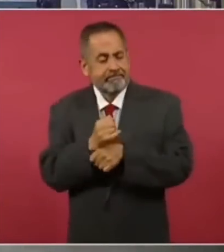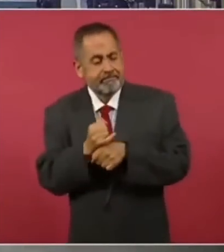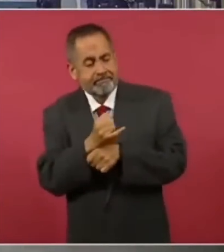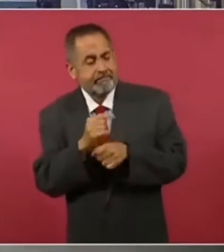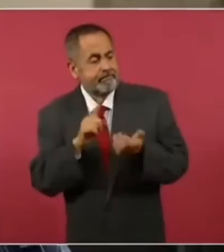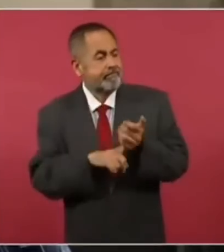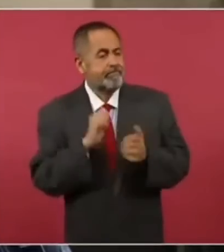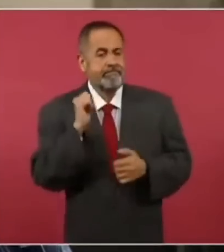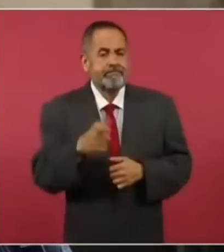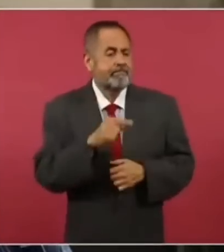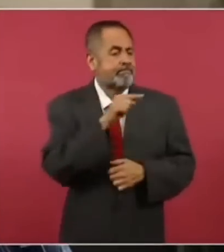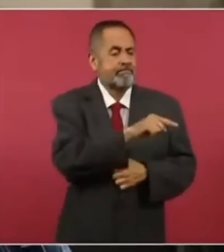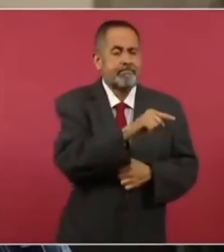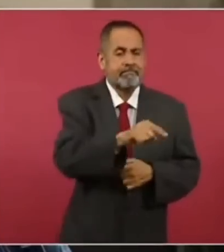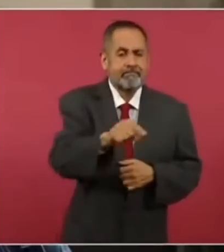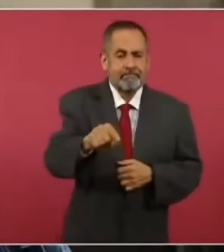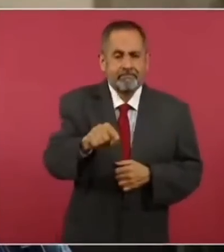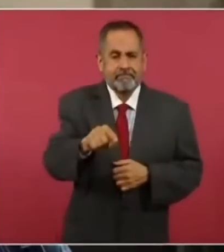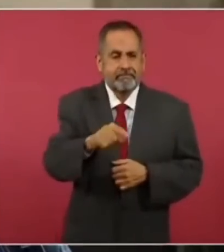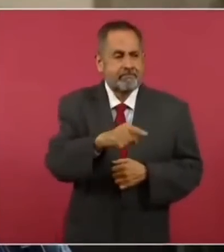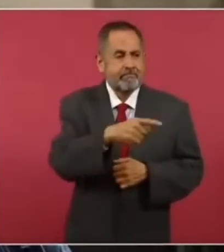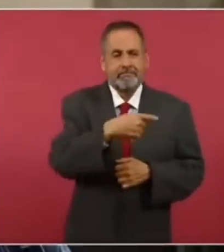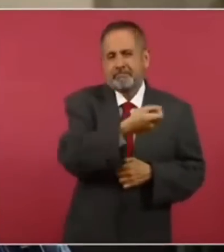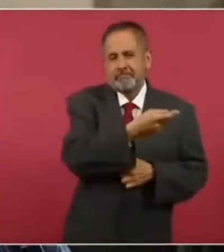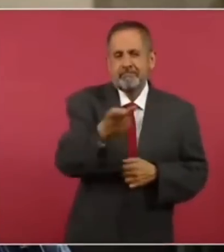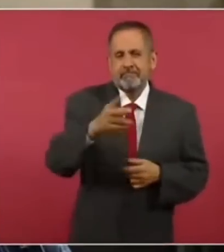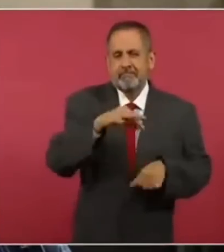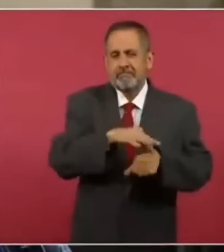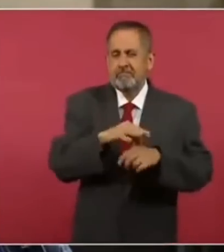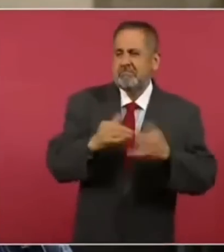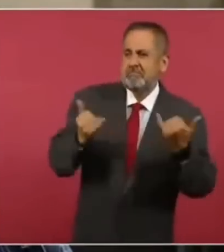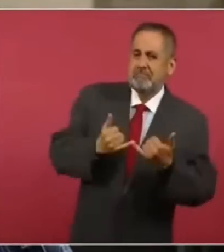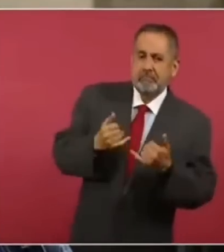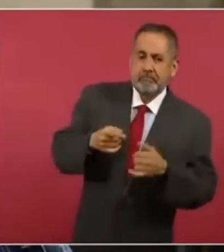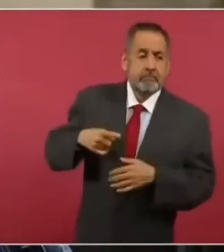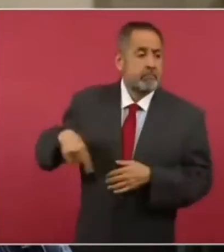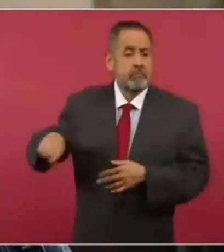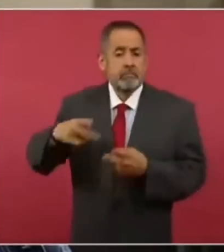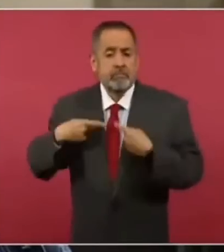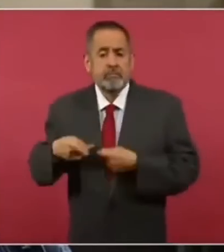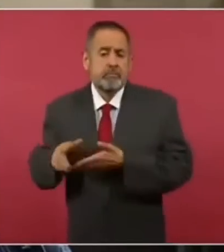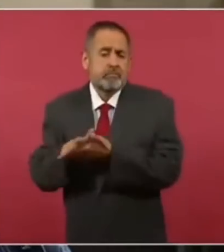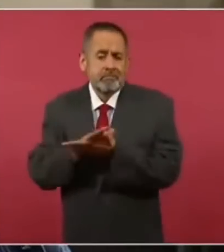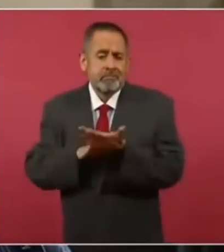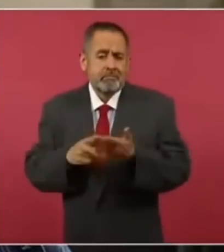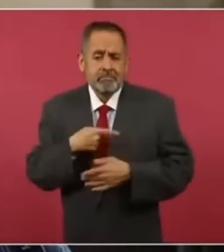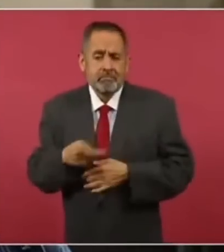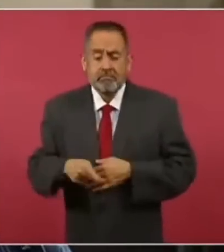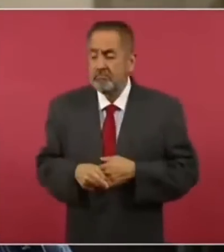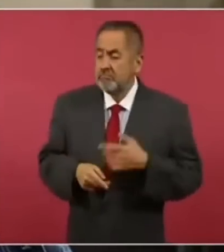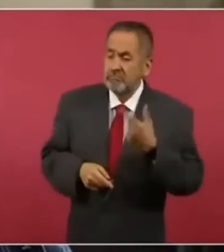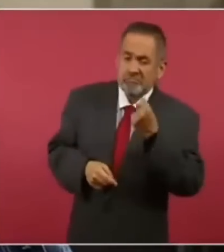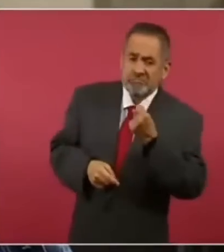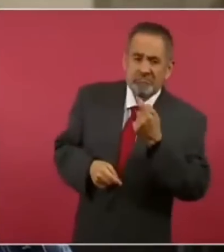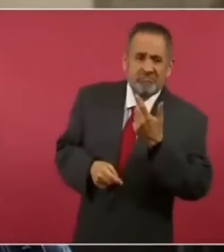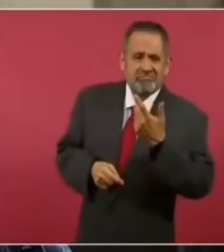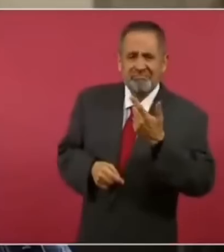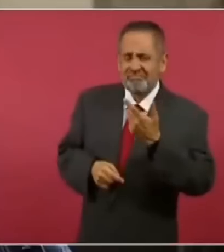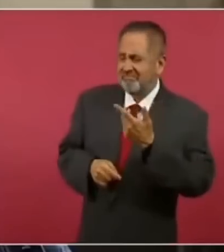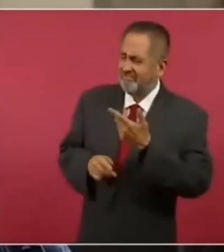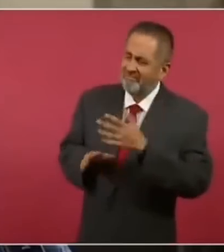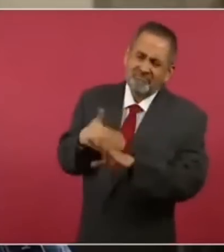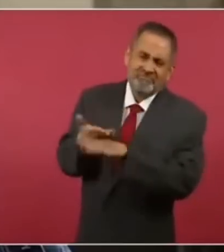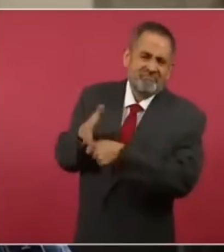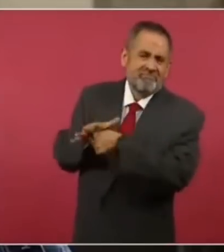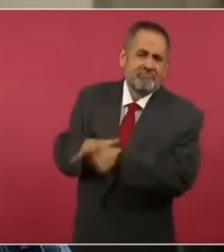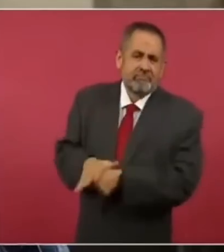cualquier situación de negligencia médica, pues la gente es humilde, es pobre y les están clavando el diente, si me